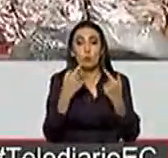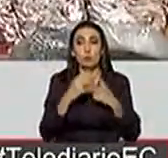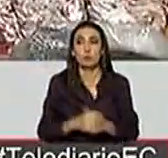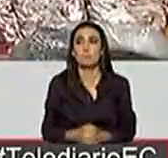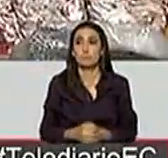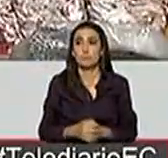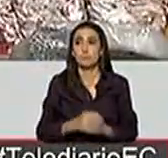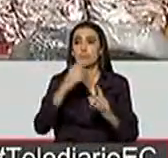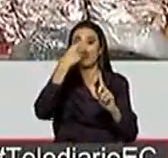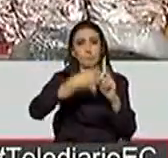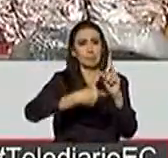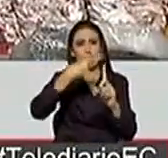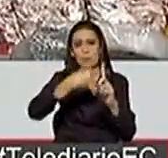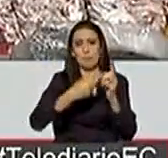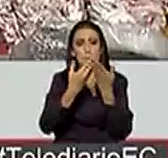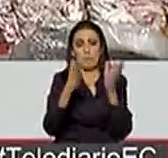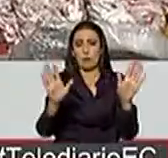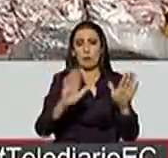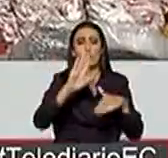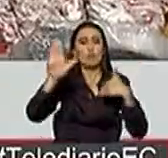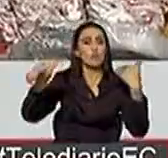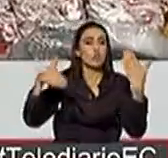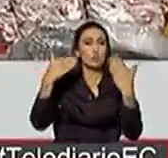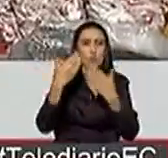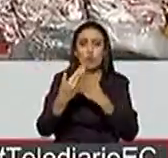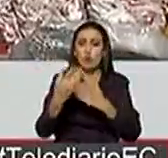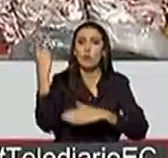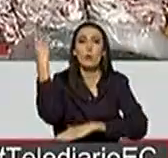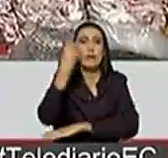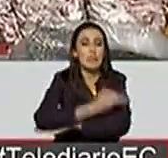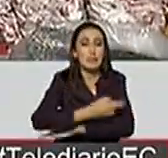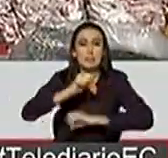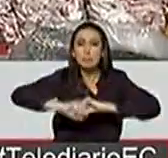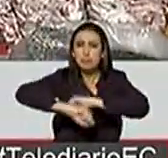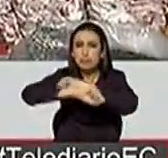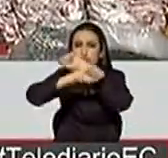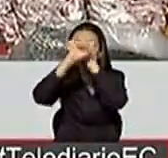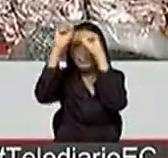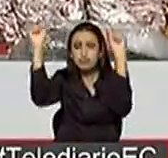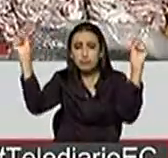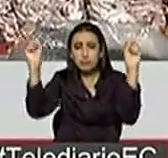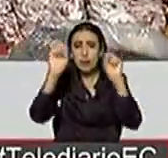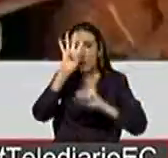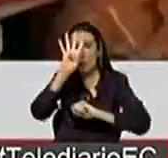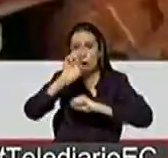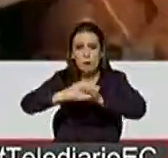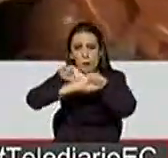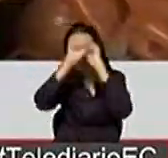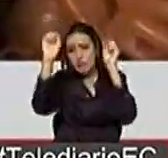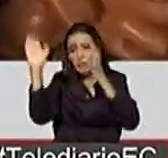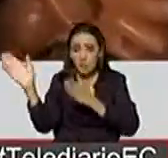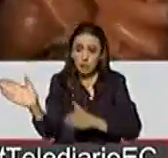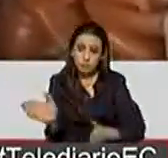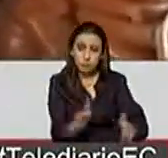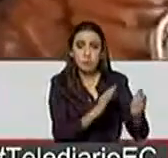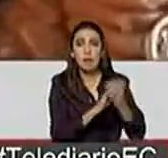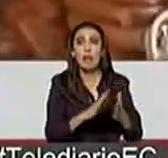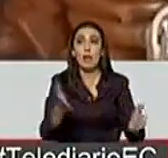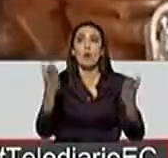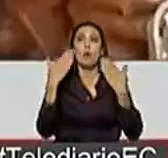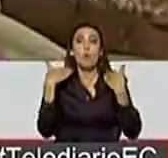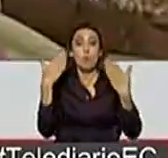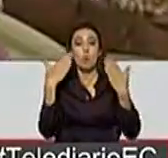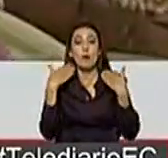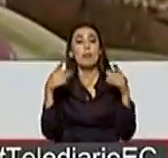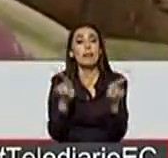mercado está abierto prácticamente 24 horas tenemos desde la madrugada que vienen los mayoristas en guayaquil en el mercado de